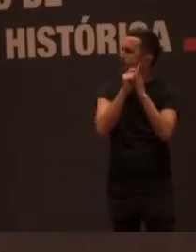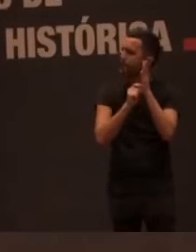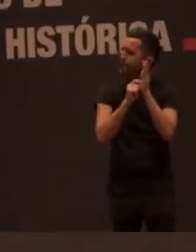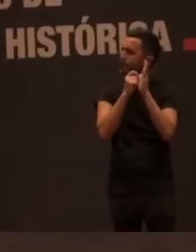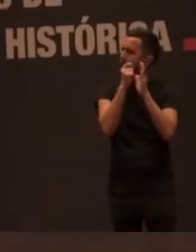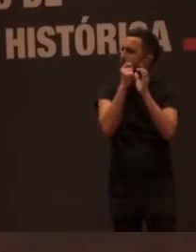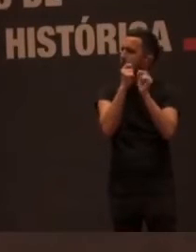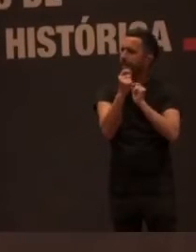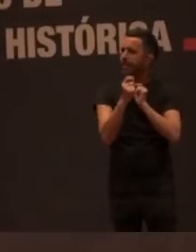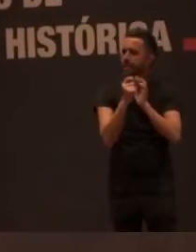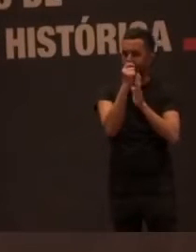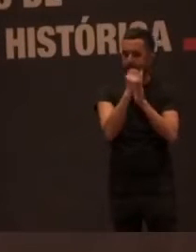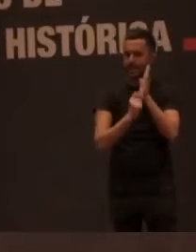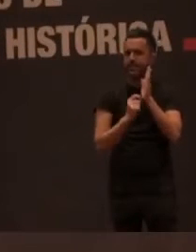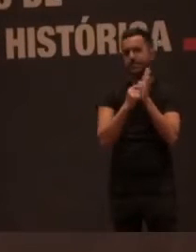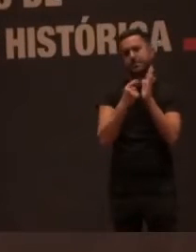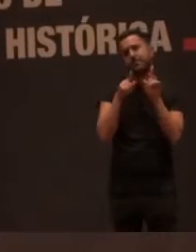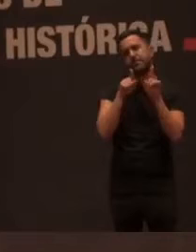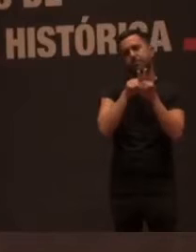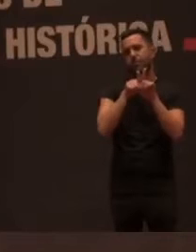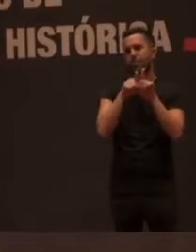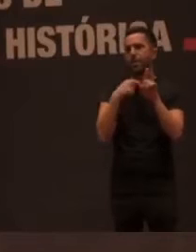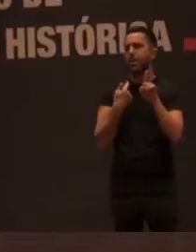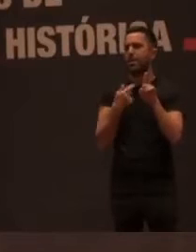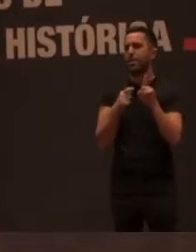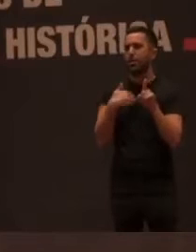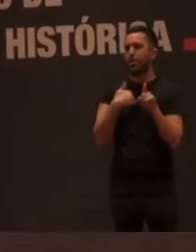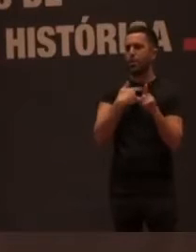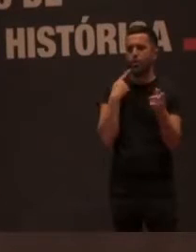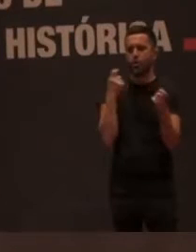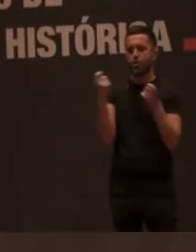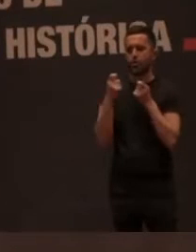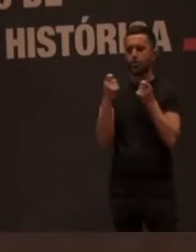un montón de medidas de control social y de disciplinamiento.